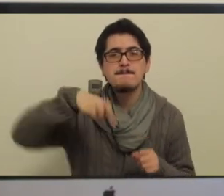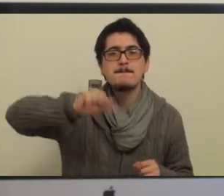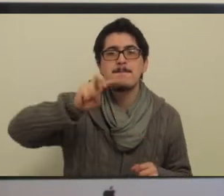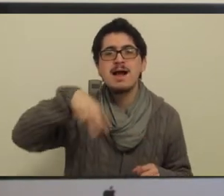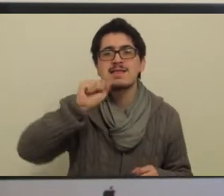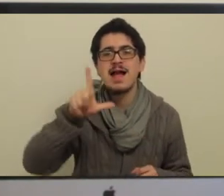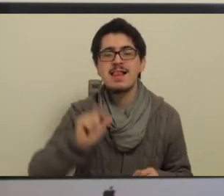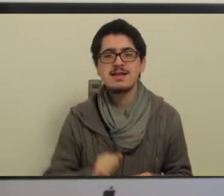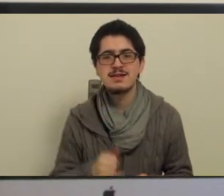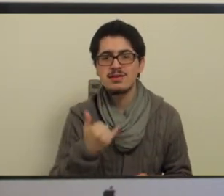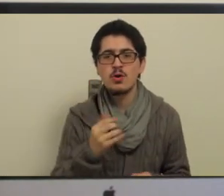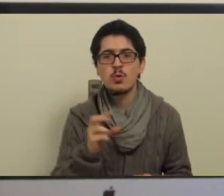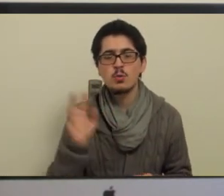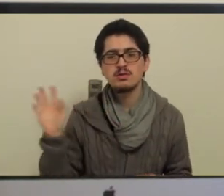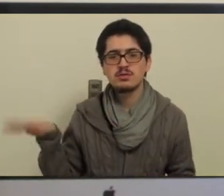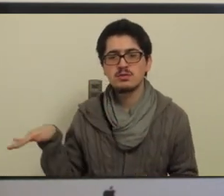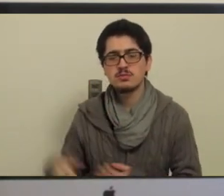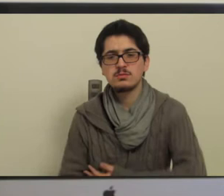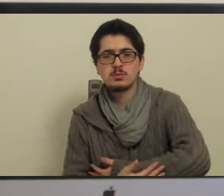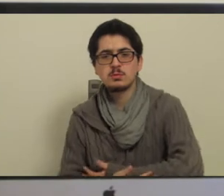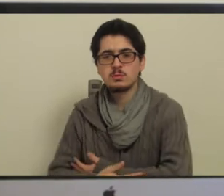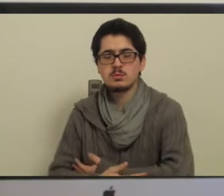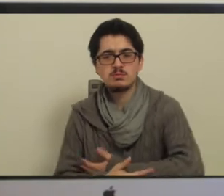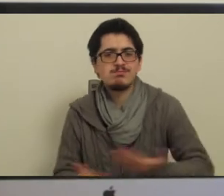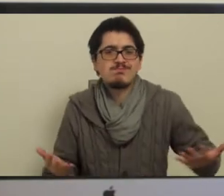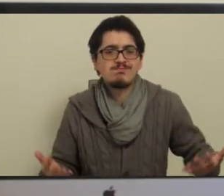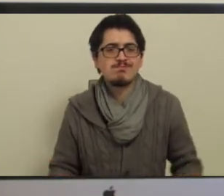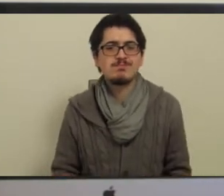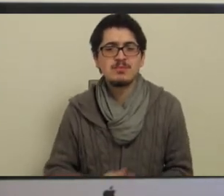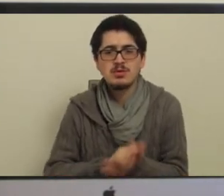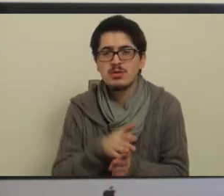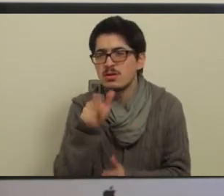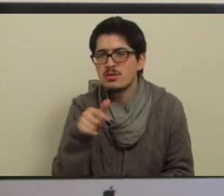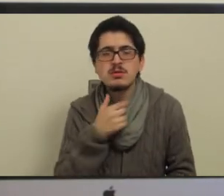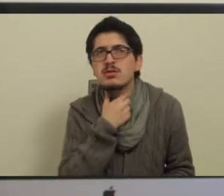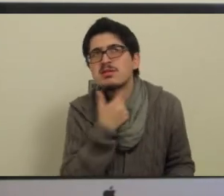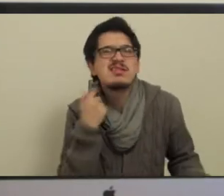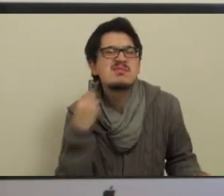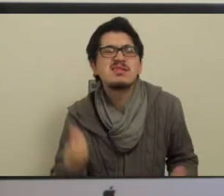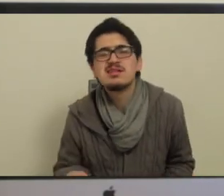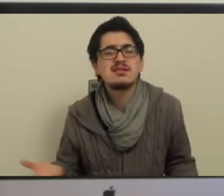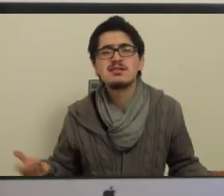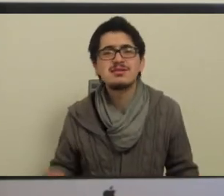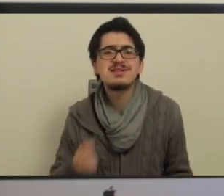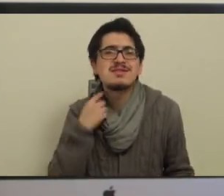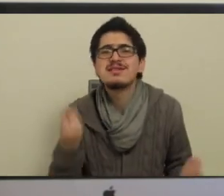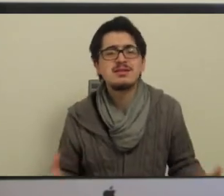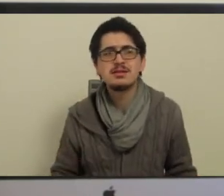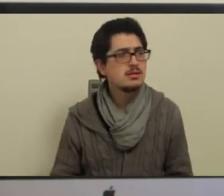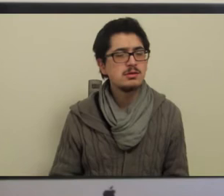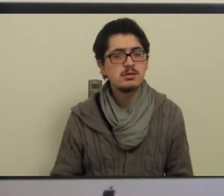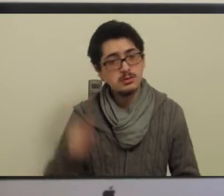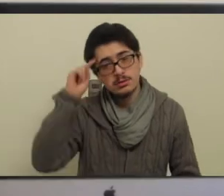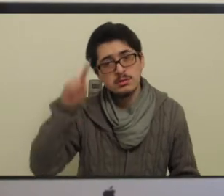en un lado, un panal de abejas y en el otro a un niño recién nacido. Toda la gente se pregunta exactamente qué está pasando, qué